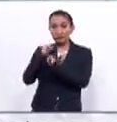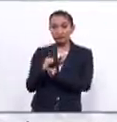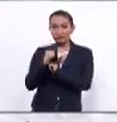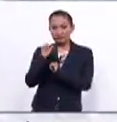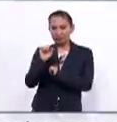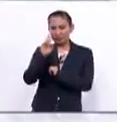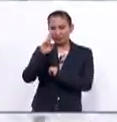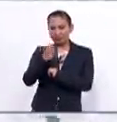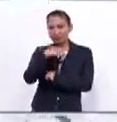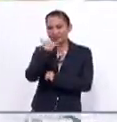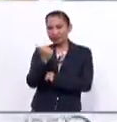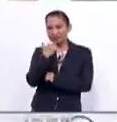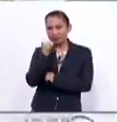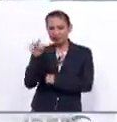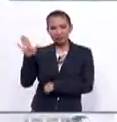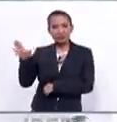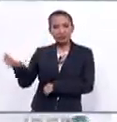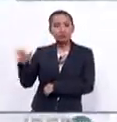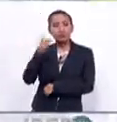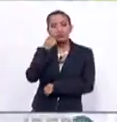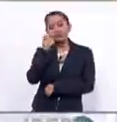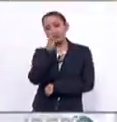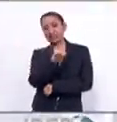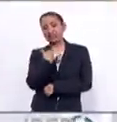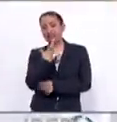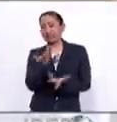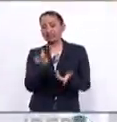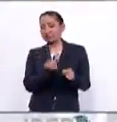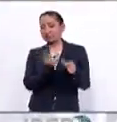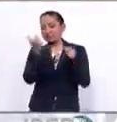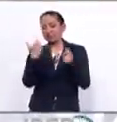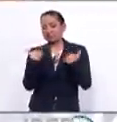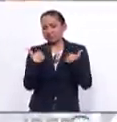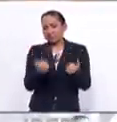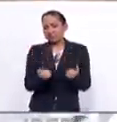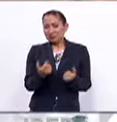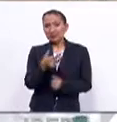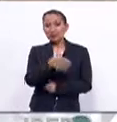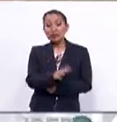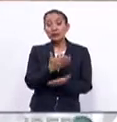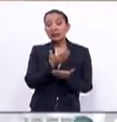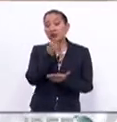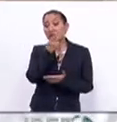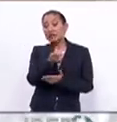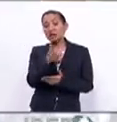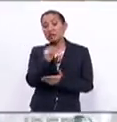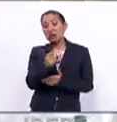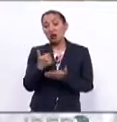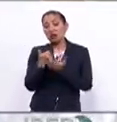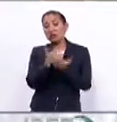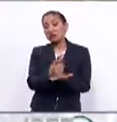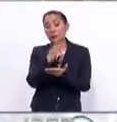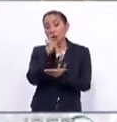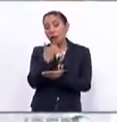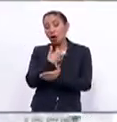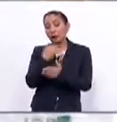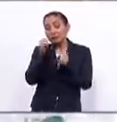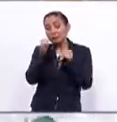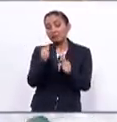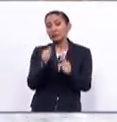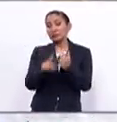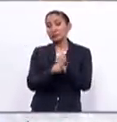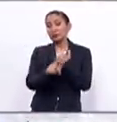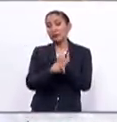alemán de Relaciones Exteriores, Heiko Maas, calificó este hecho como incomprensible y aseguró que no contribuye a mejorar la